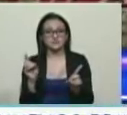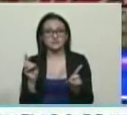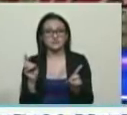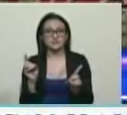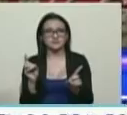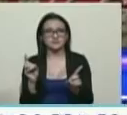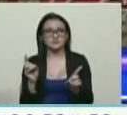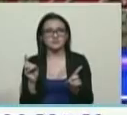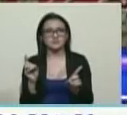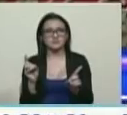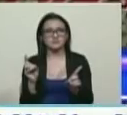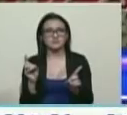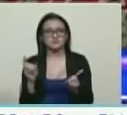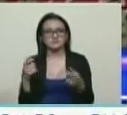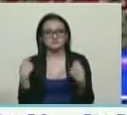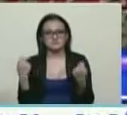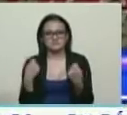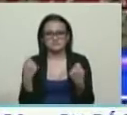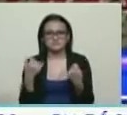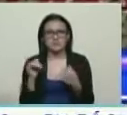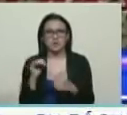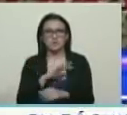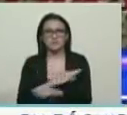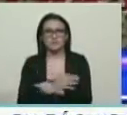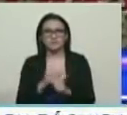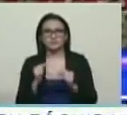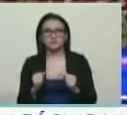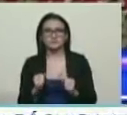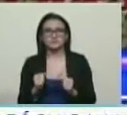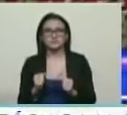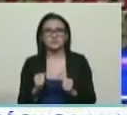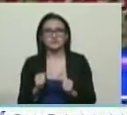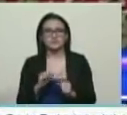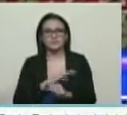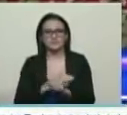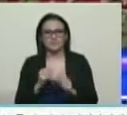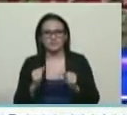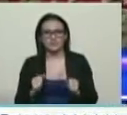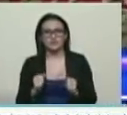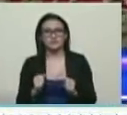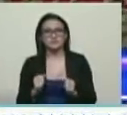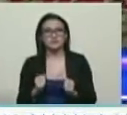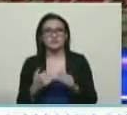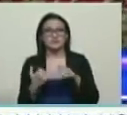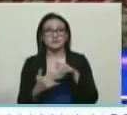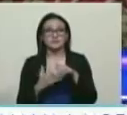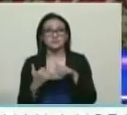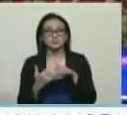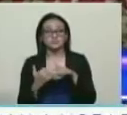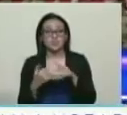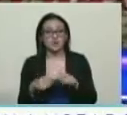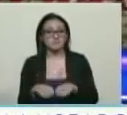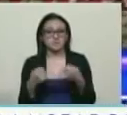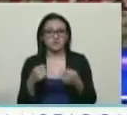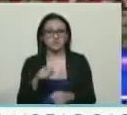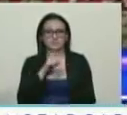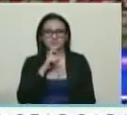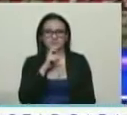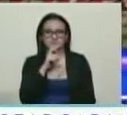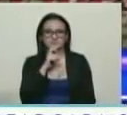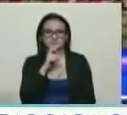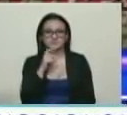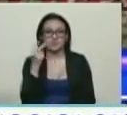profundamente popular, fortalecida, robusta, con instituciones inquebrantables, y